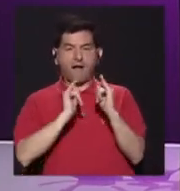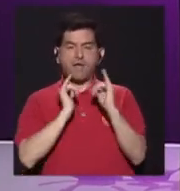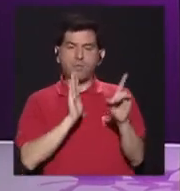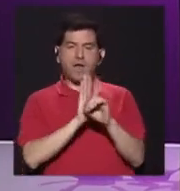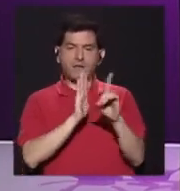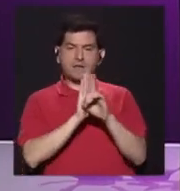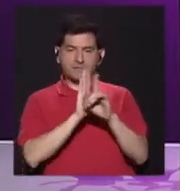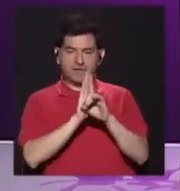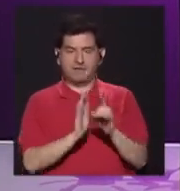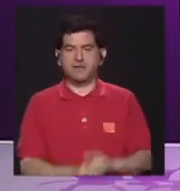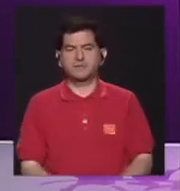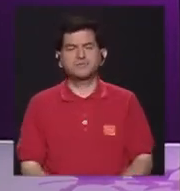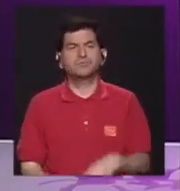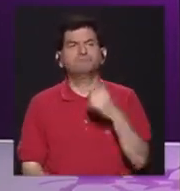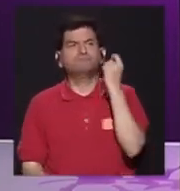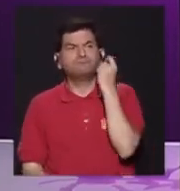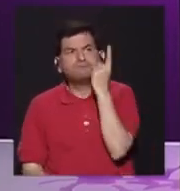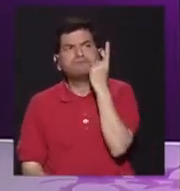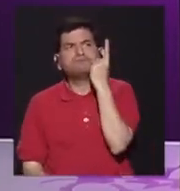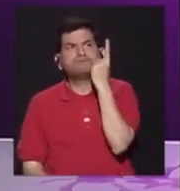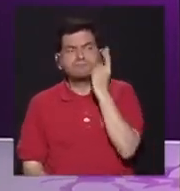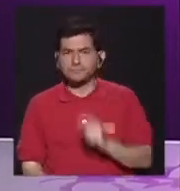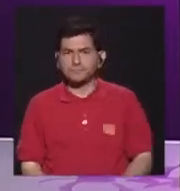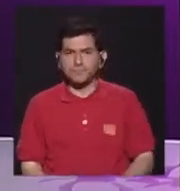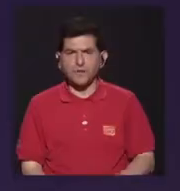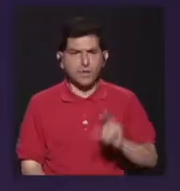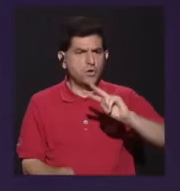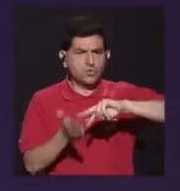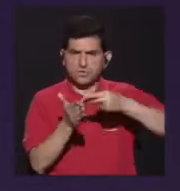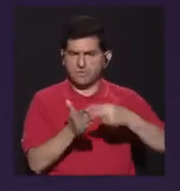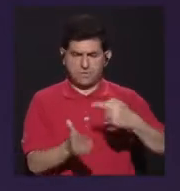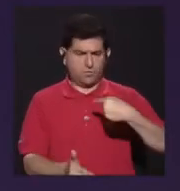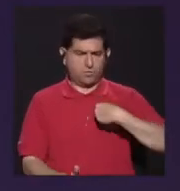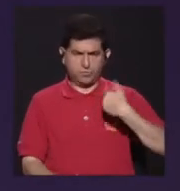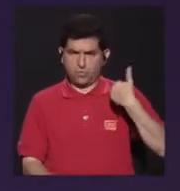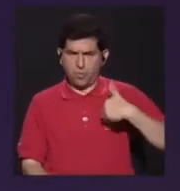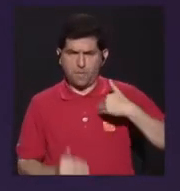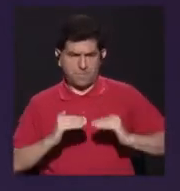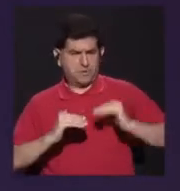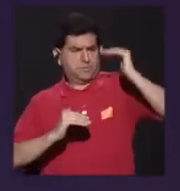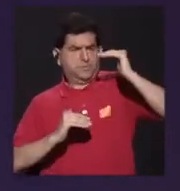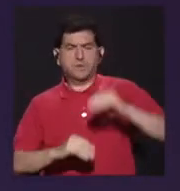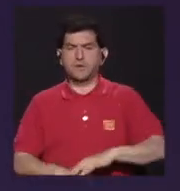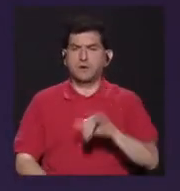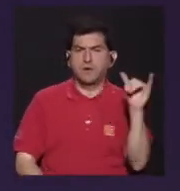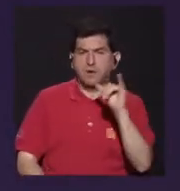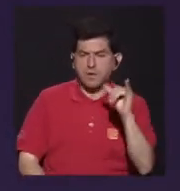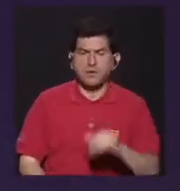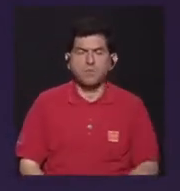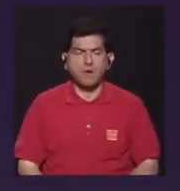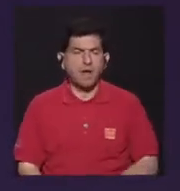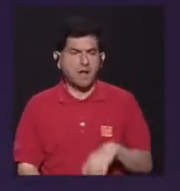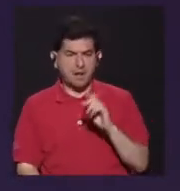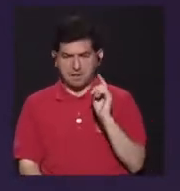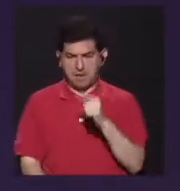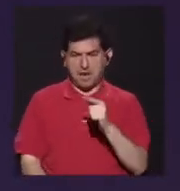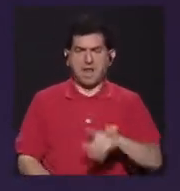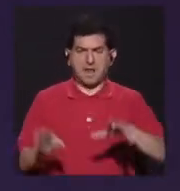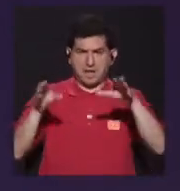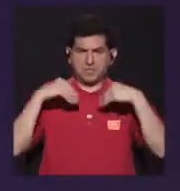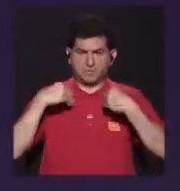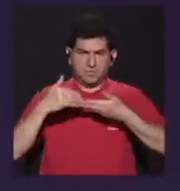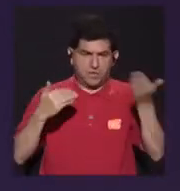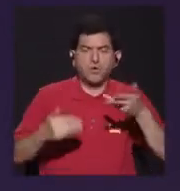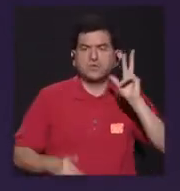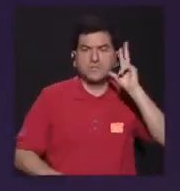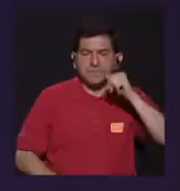derechos. Sugeriría que entienda que él no es más por el hecho de ser hombre. Uh-huh. Y sugeriría también que él pueda asumir cosas que el machismo